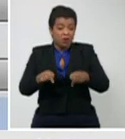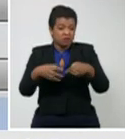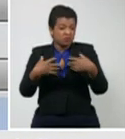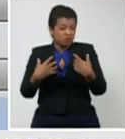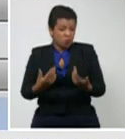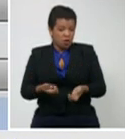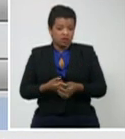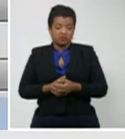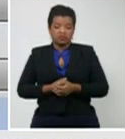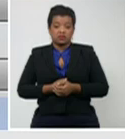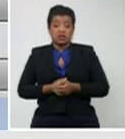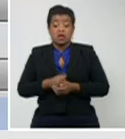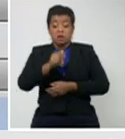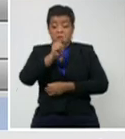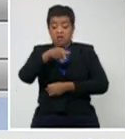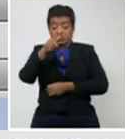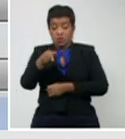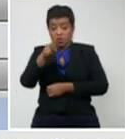activos